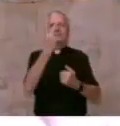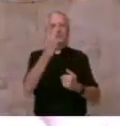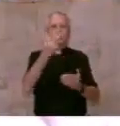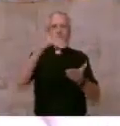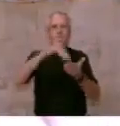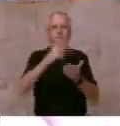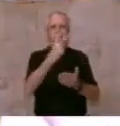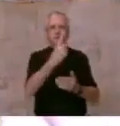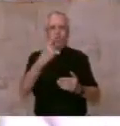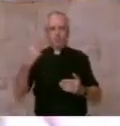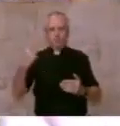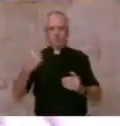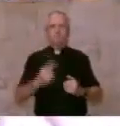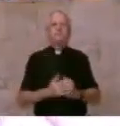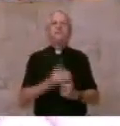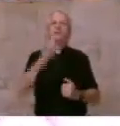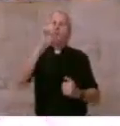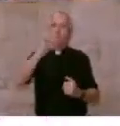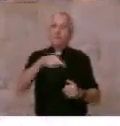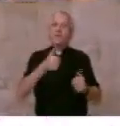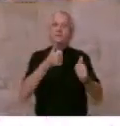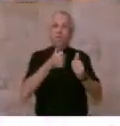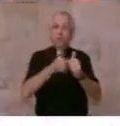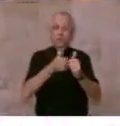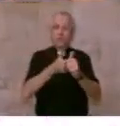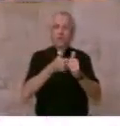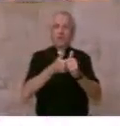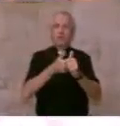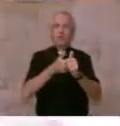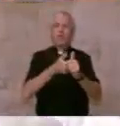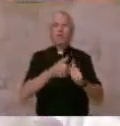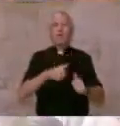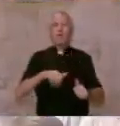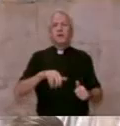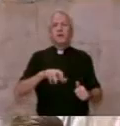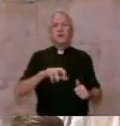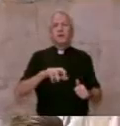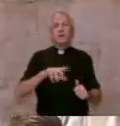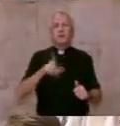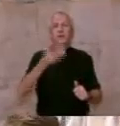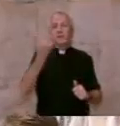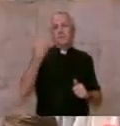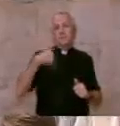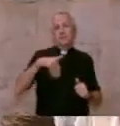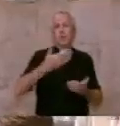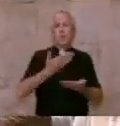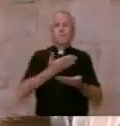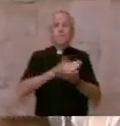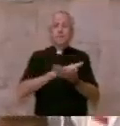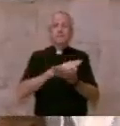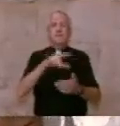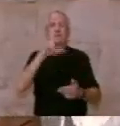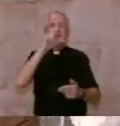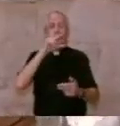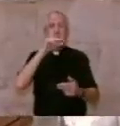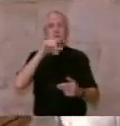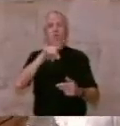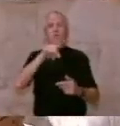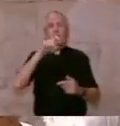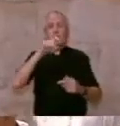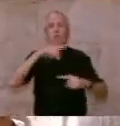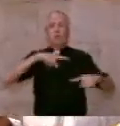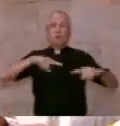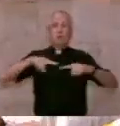Y también les ha acompañado por el ilustrísimo señor José Luis Arín Roig, que el pasado mes de diciembre fue elegido